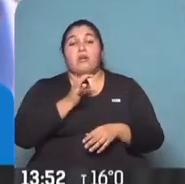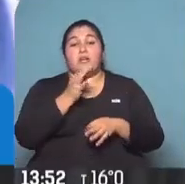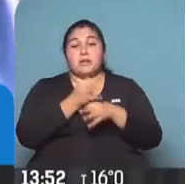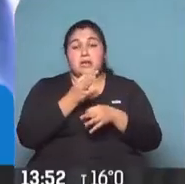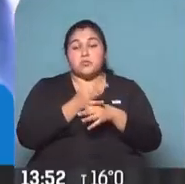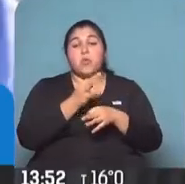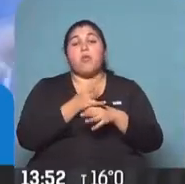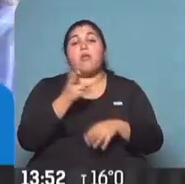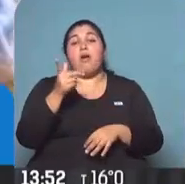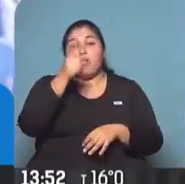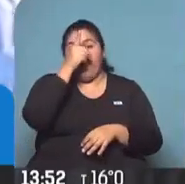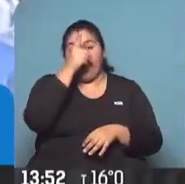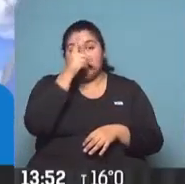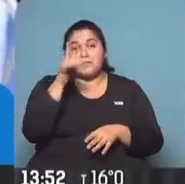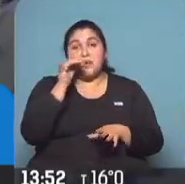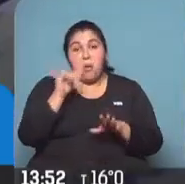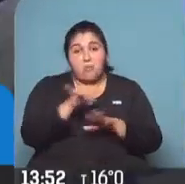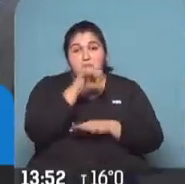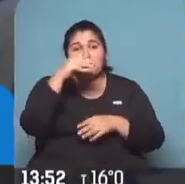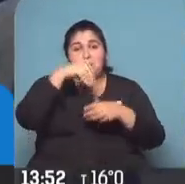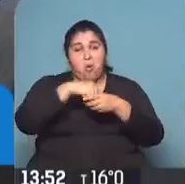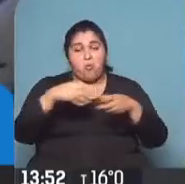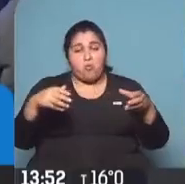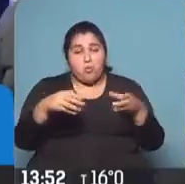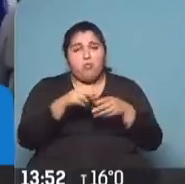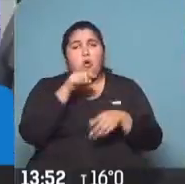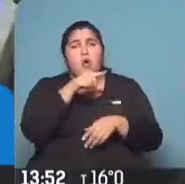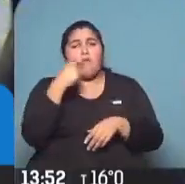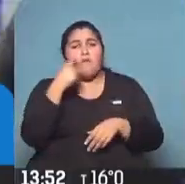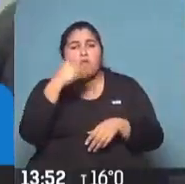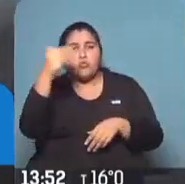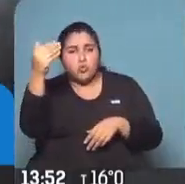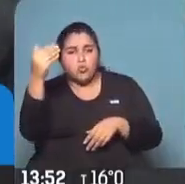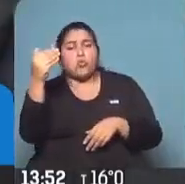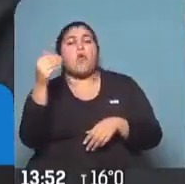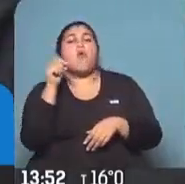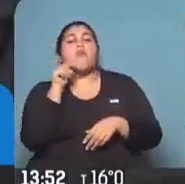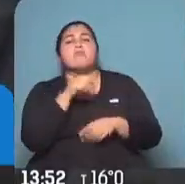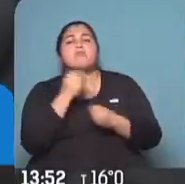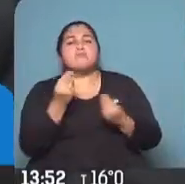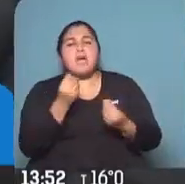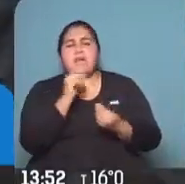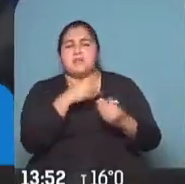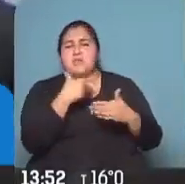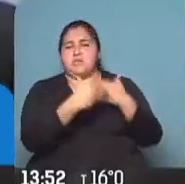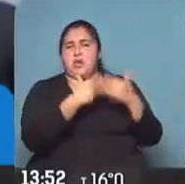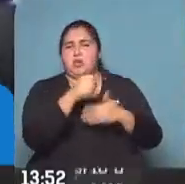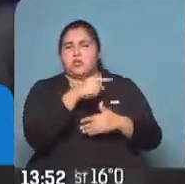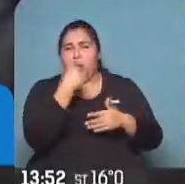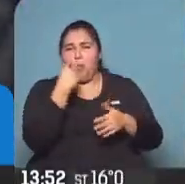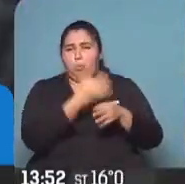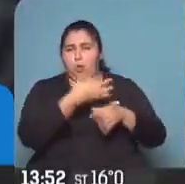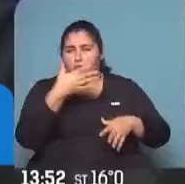aeroportuaria / integrados por los futuros oficiales de esta institución quienes desarrollarán las competencias profesionales